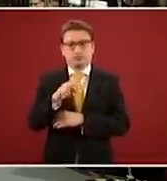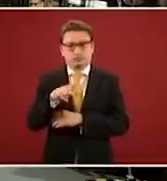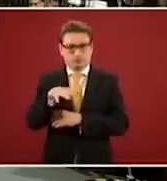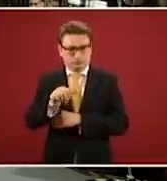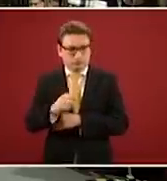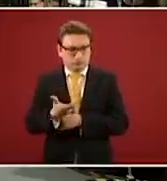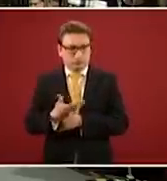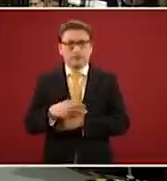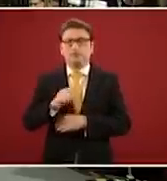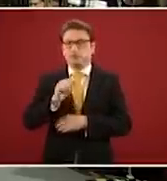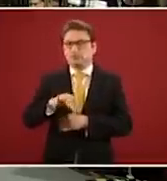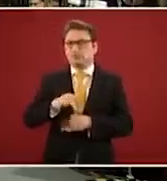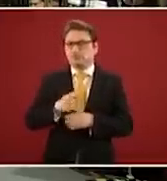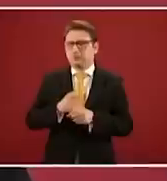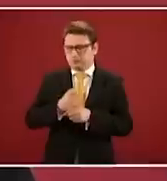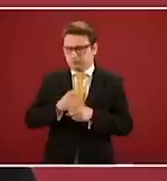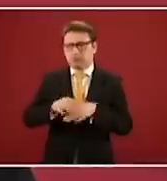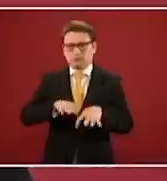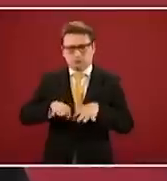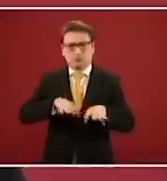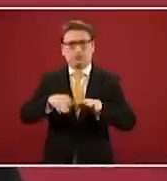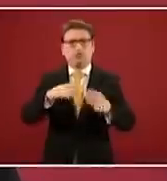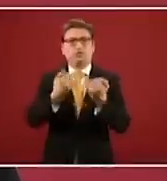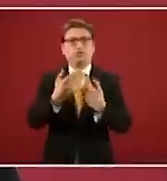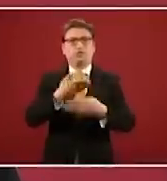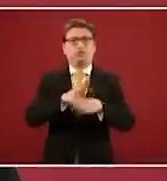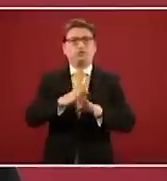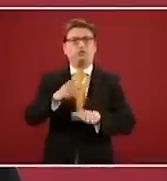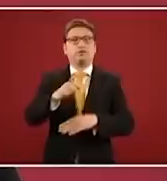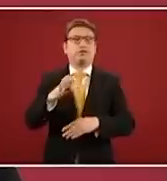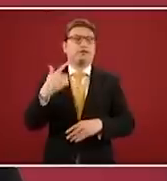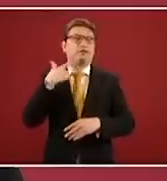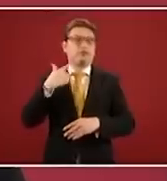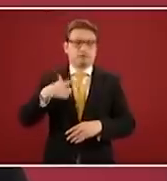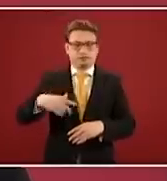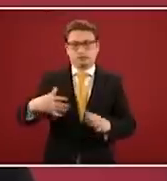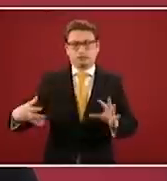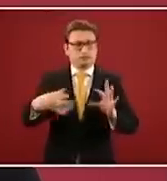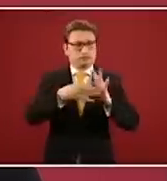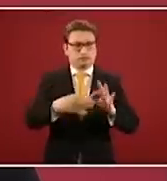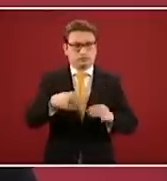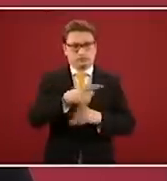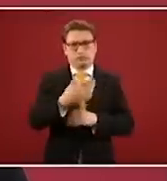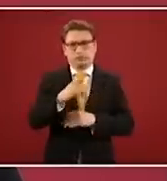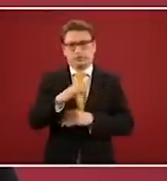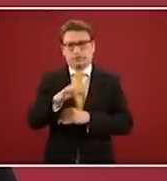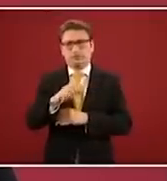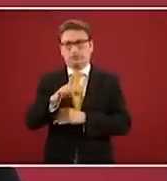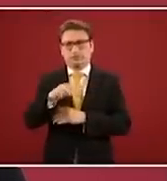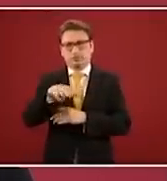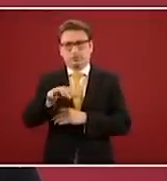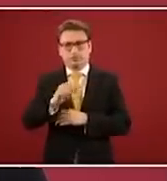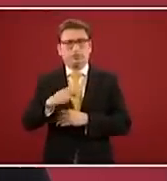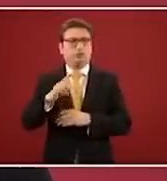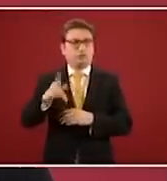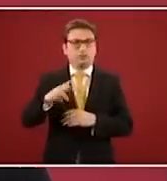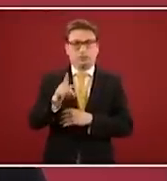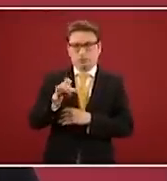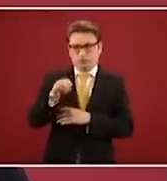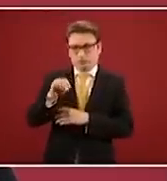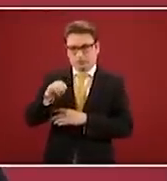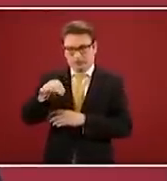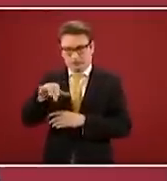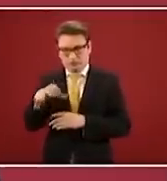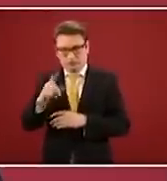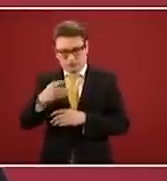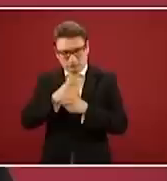se ha generado el bloqueo de cuentas en contra de un ex colaborador directo del señor García Luna, Cárdenas Palomino. Se está